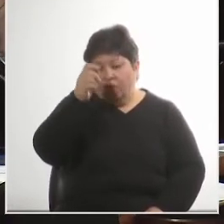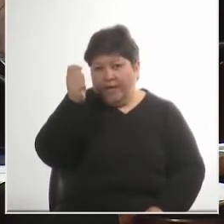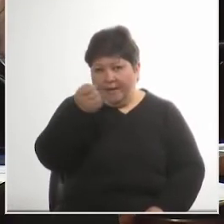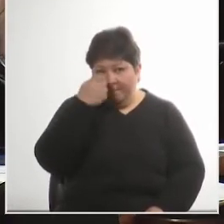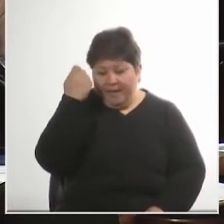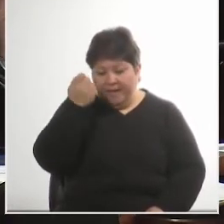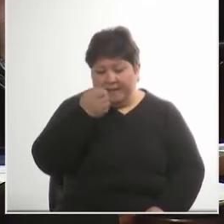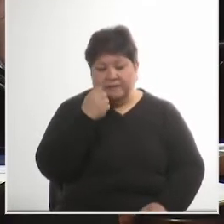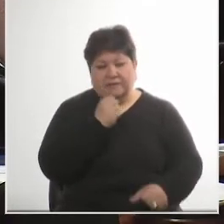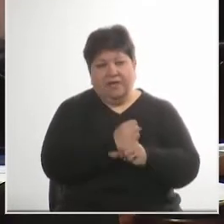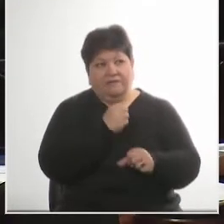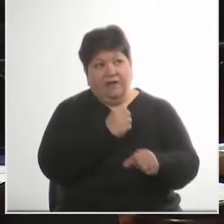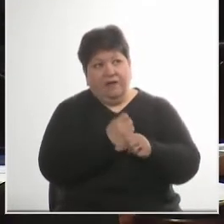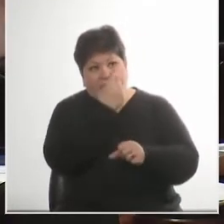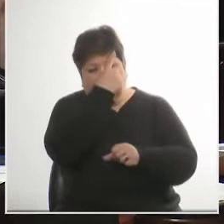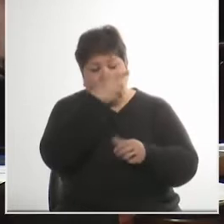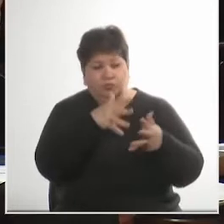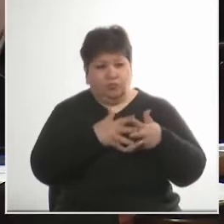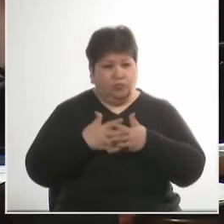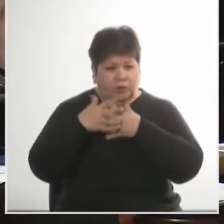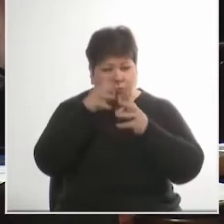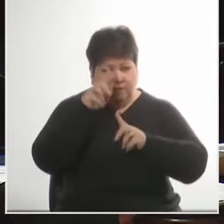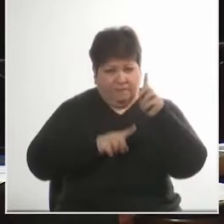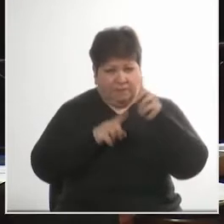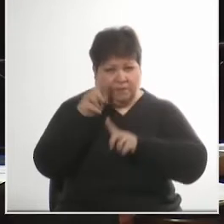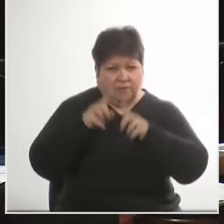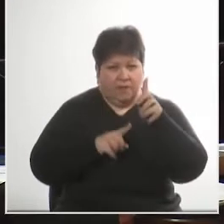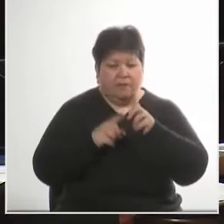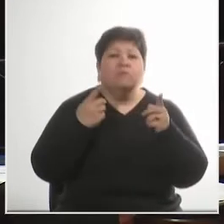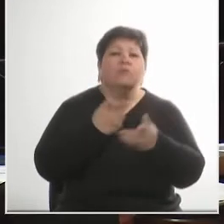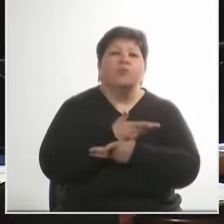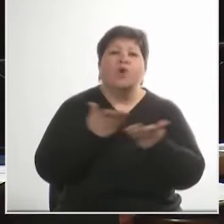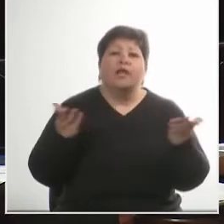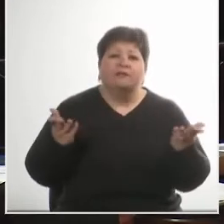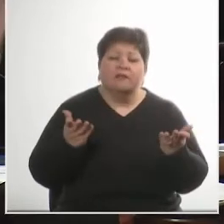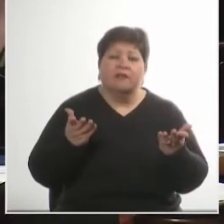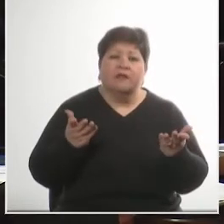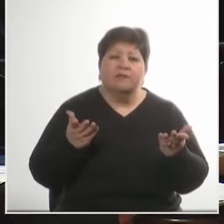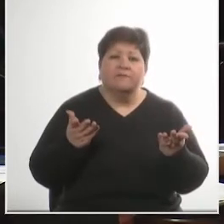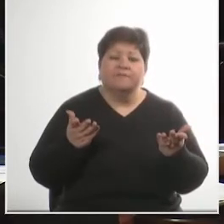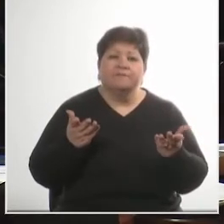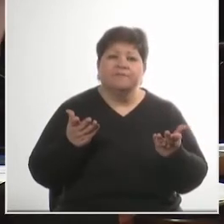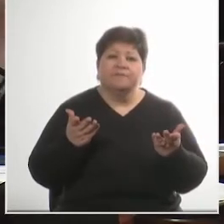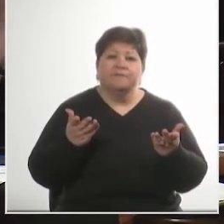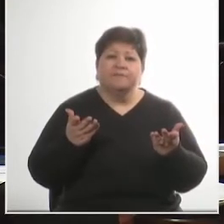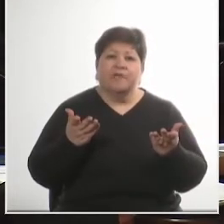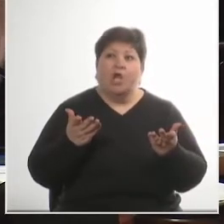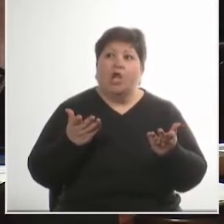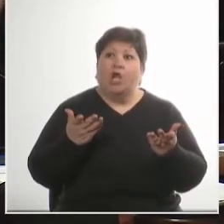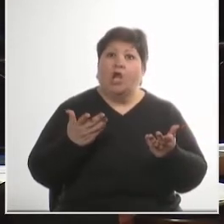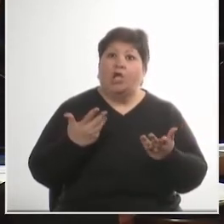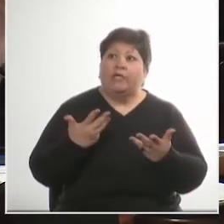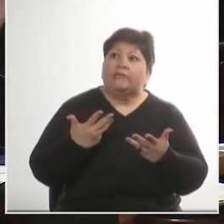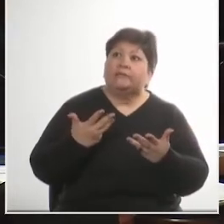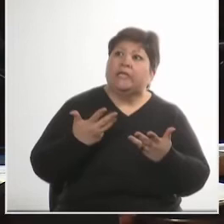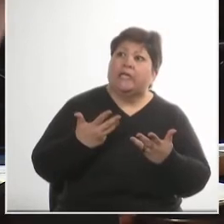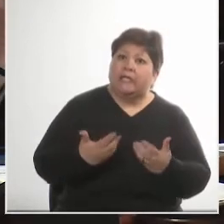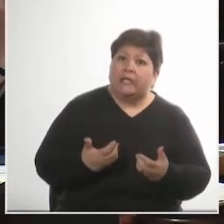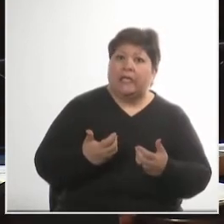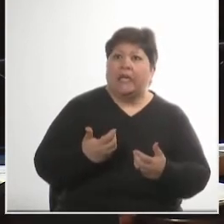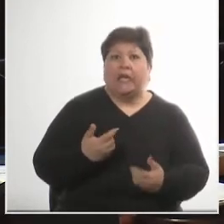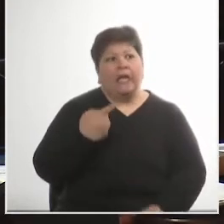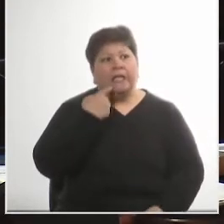universidad norteamericana demostrando que las imputaciones que se le pretenden hacer a la